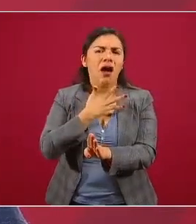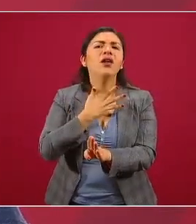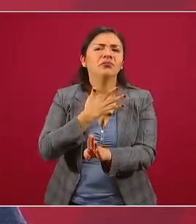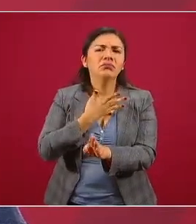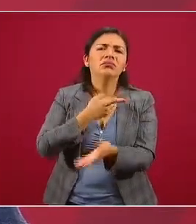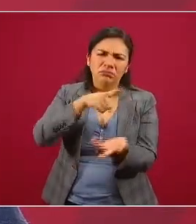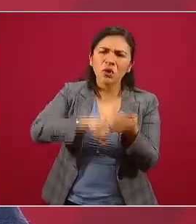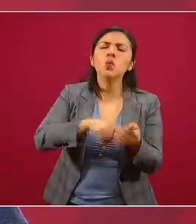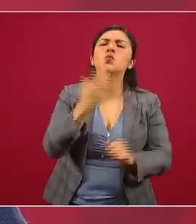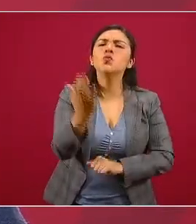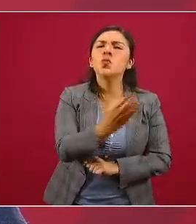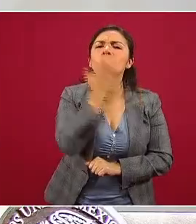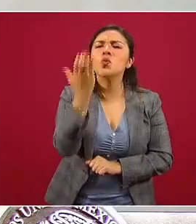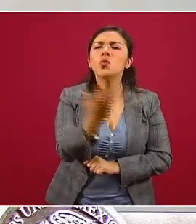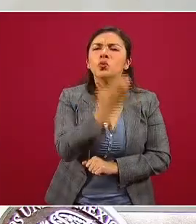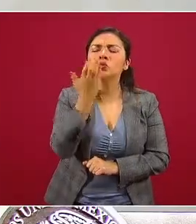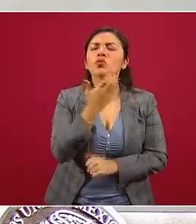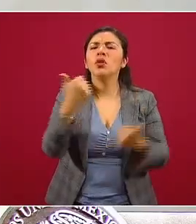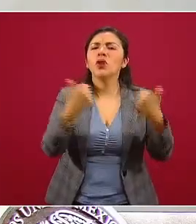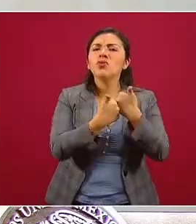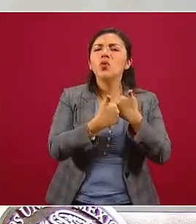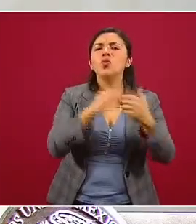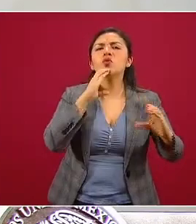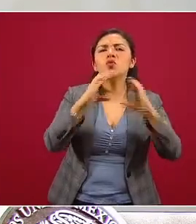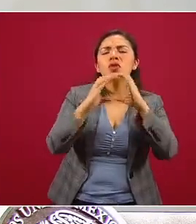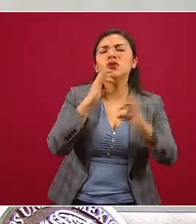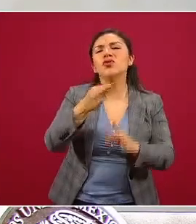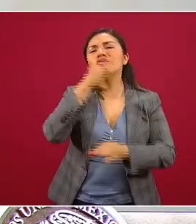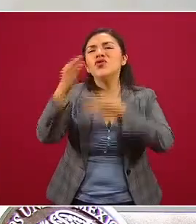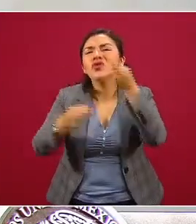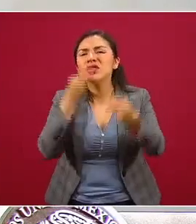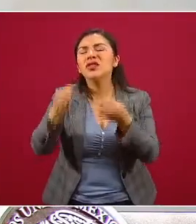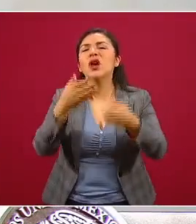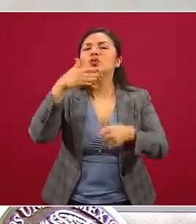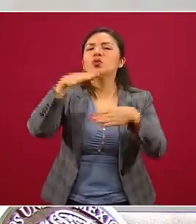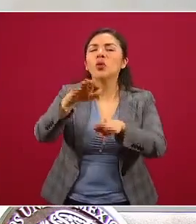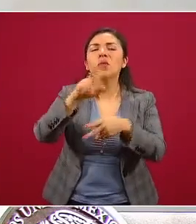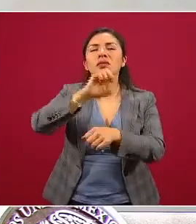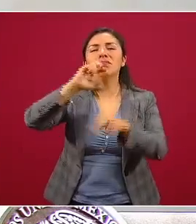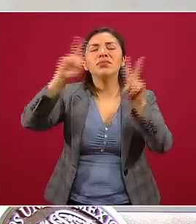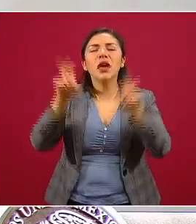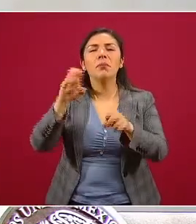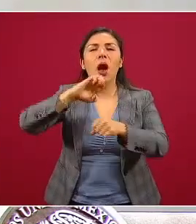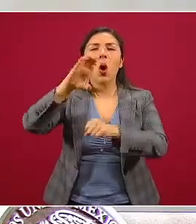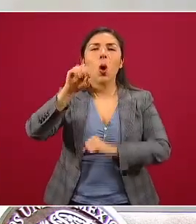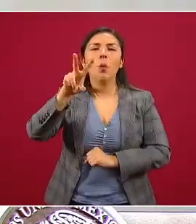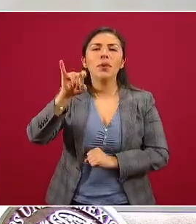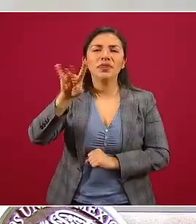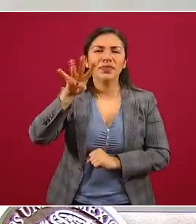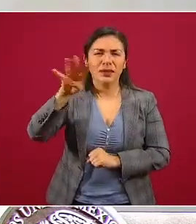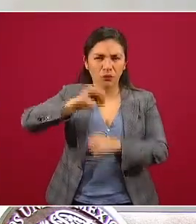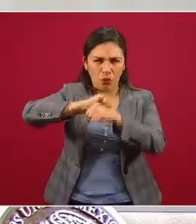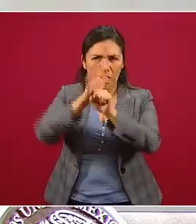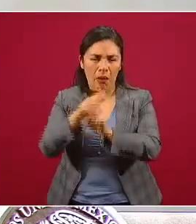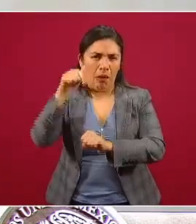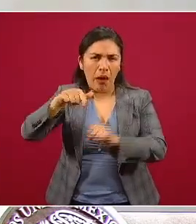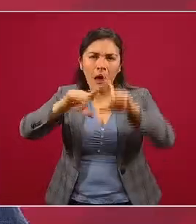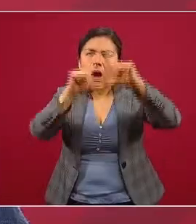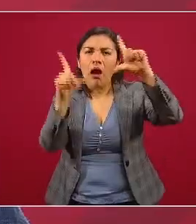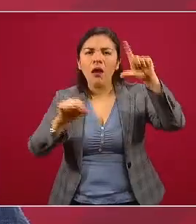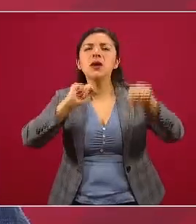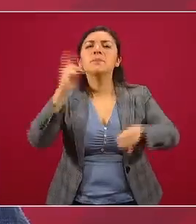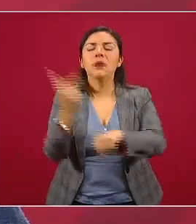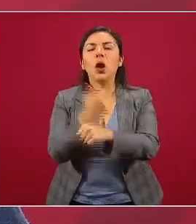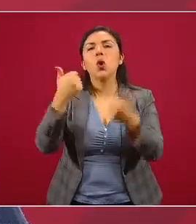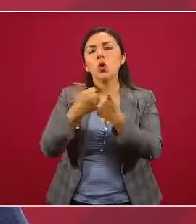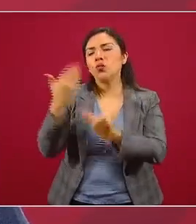la tradición, o sea, la comunicación de noticias del COVID-19 en su entorno nacional, en